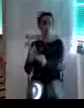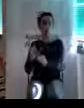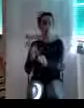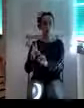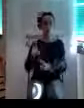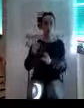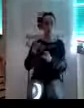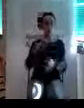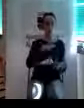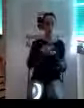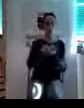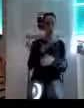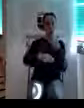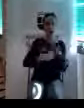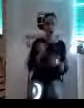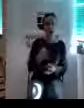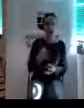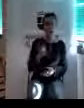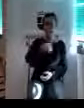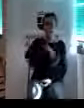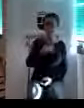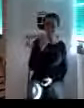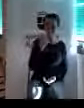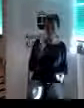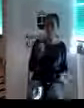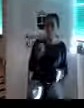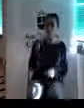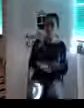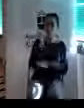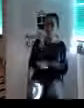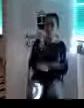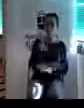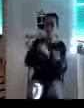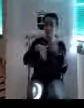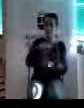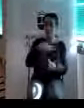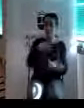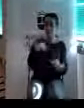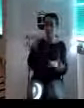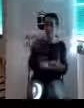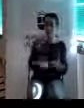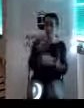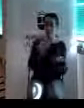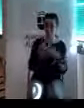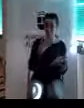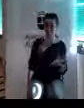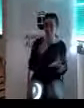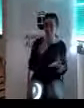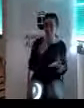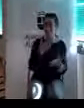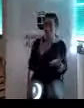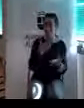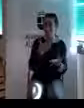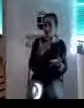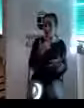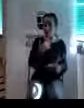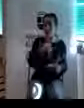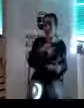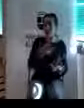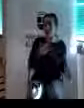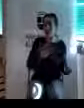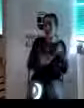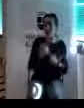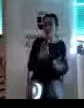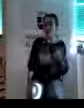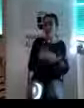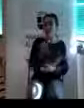y fíjese pedimos la comparecencia de medio ambiente de la delegada de media mente y mantenimiento porque es que no teníamos información de que había hecho